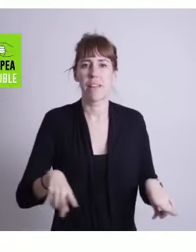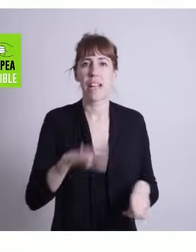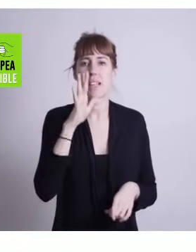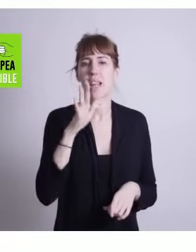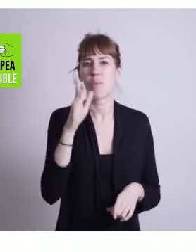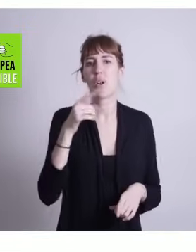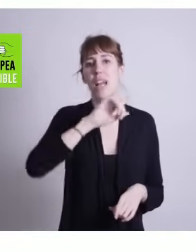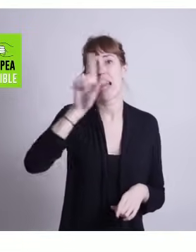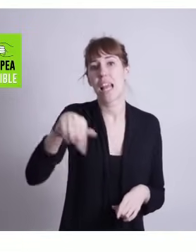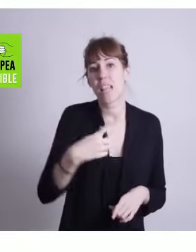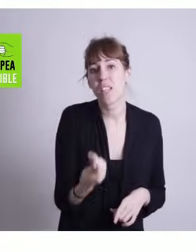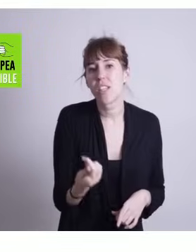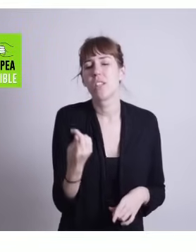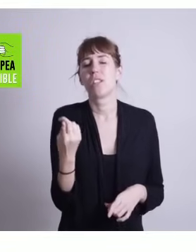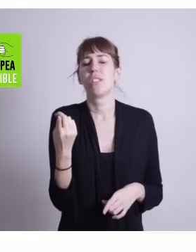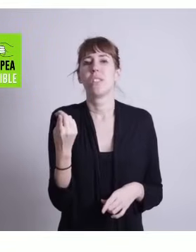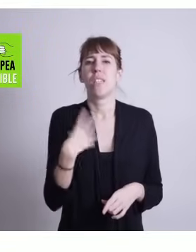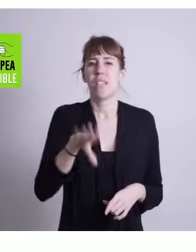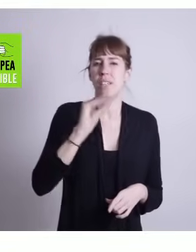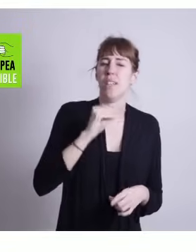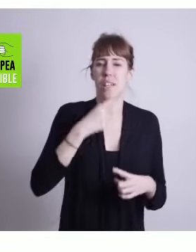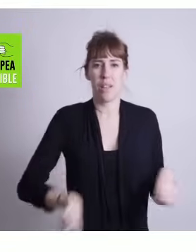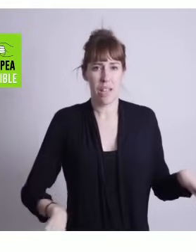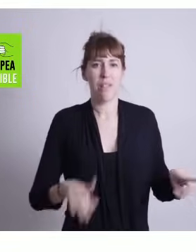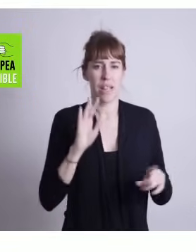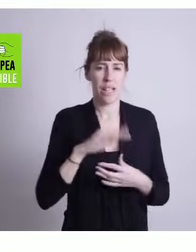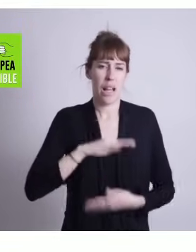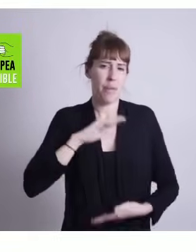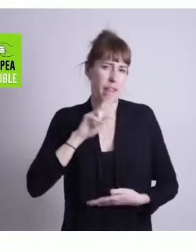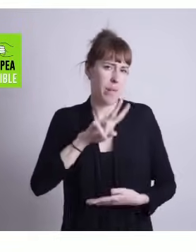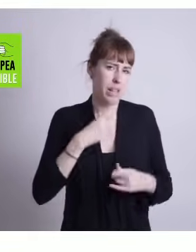posibilidad de entendimiento, no otra capacidad de ver.